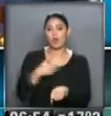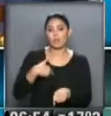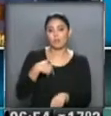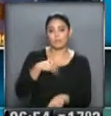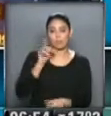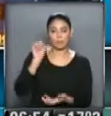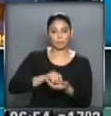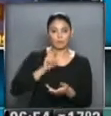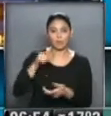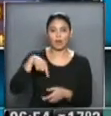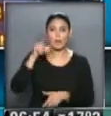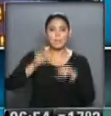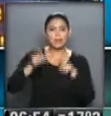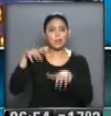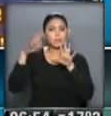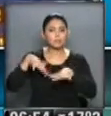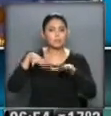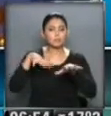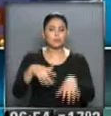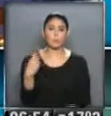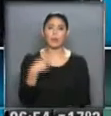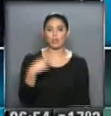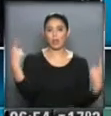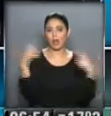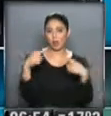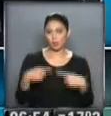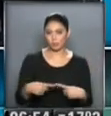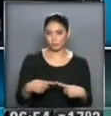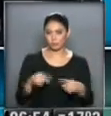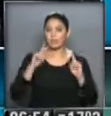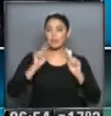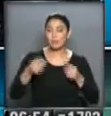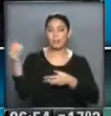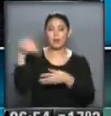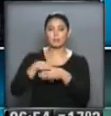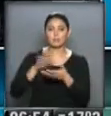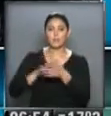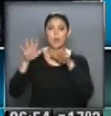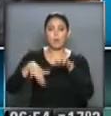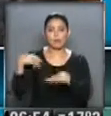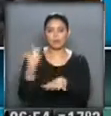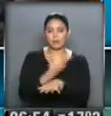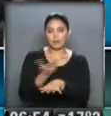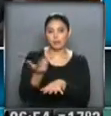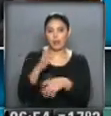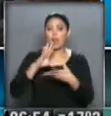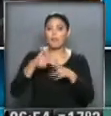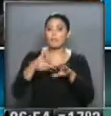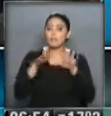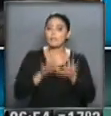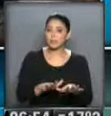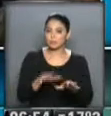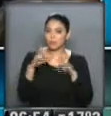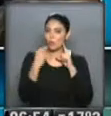Atenas miles de personas se manifiestan contra el ajuste y participan de una huelga general. La medida